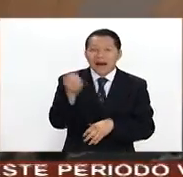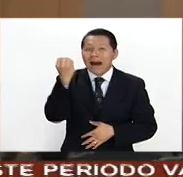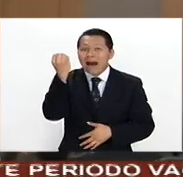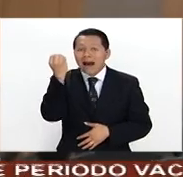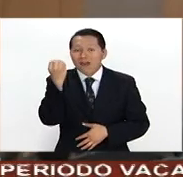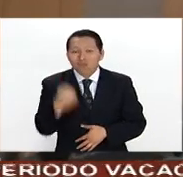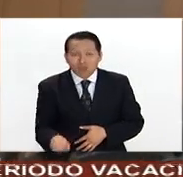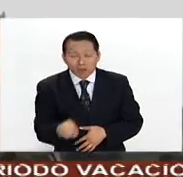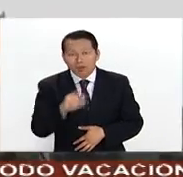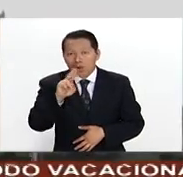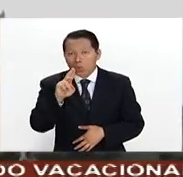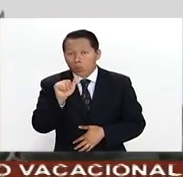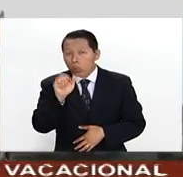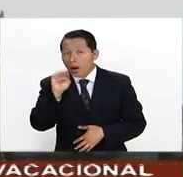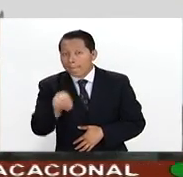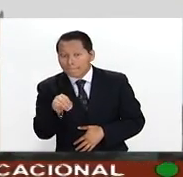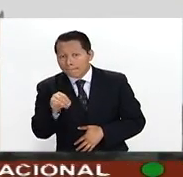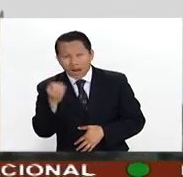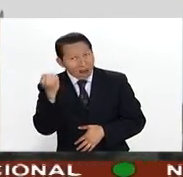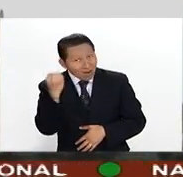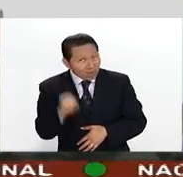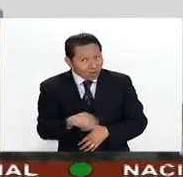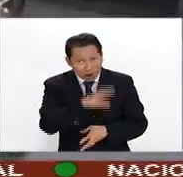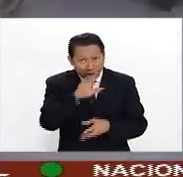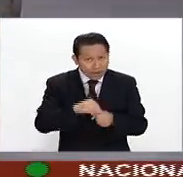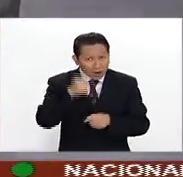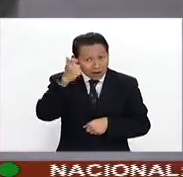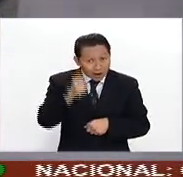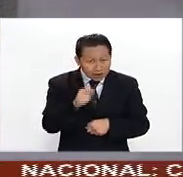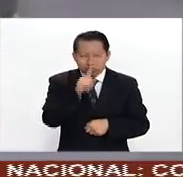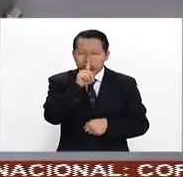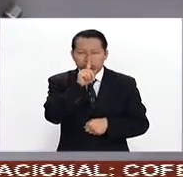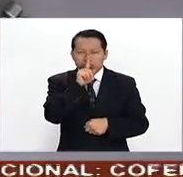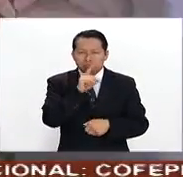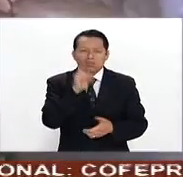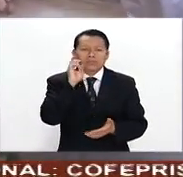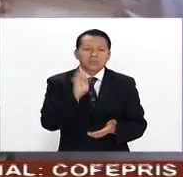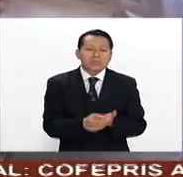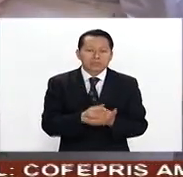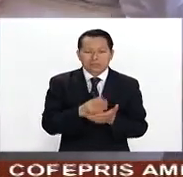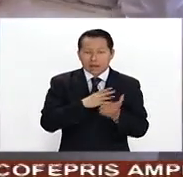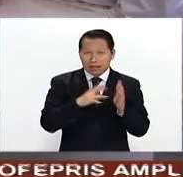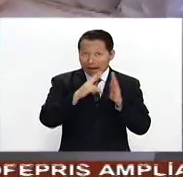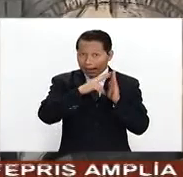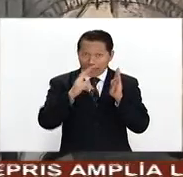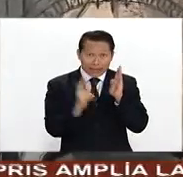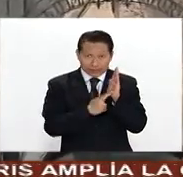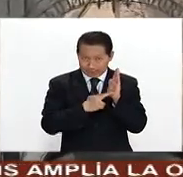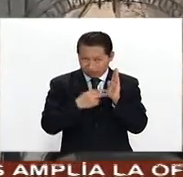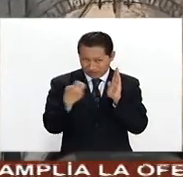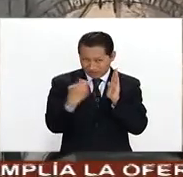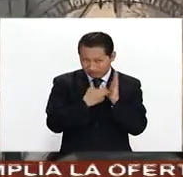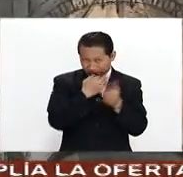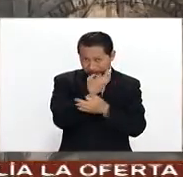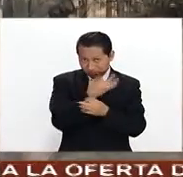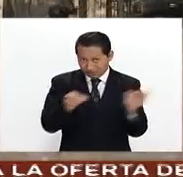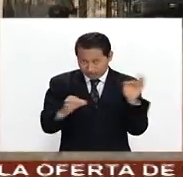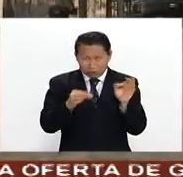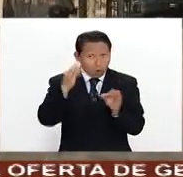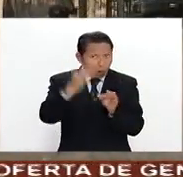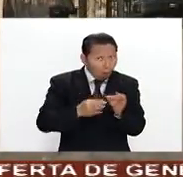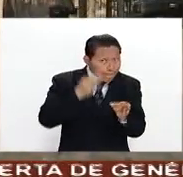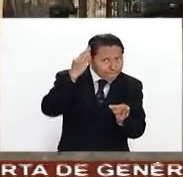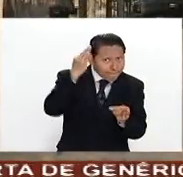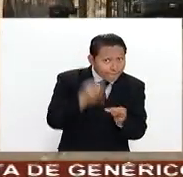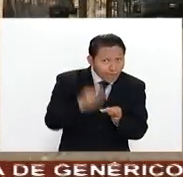obligatorio para UAM becar a todos los alumnos. Solo se beca a los alumnos que cumplen los requisitos de convocatoria y